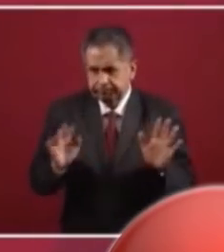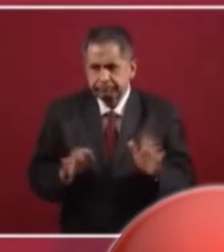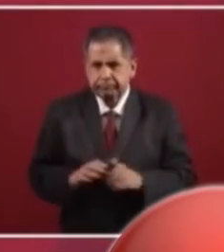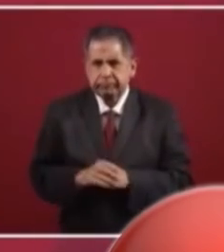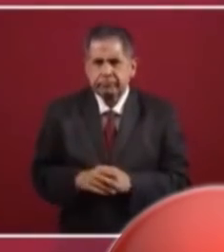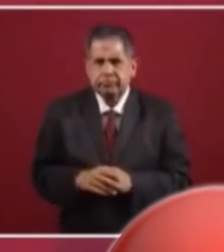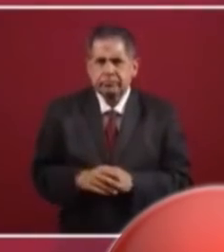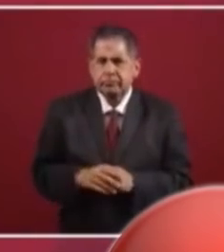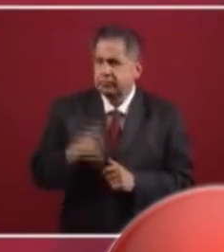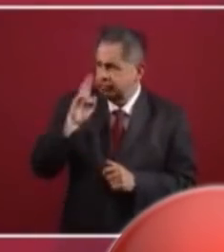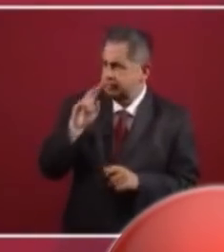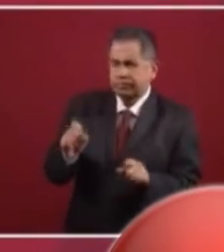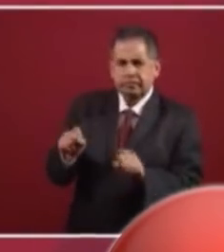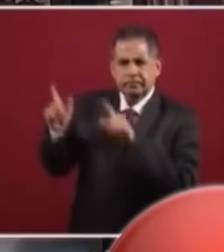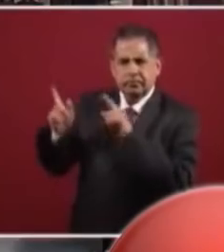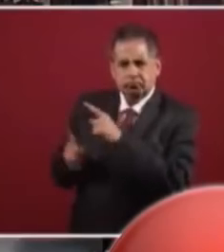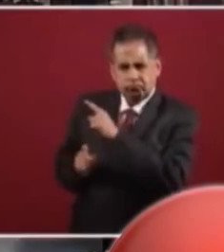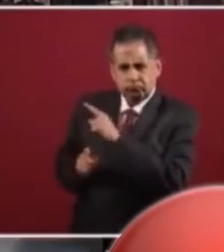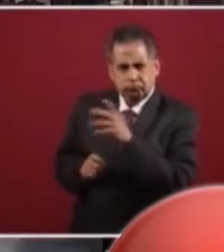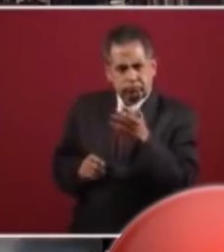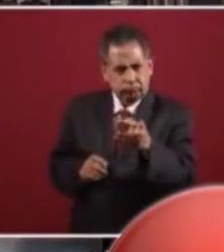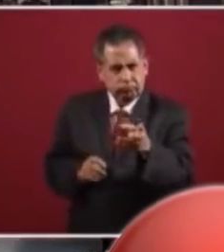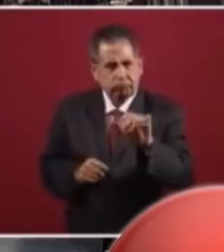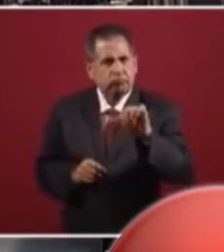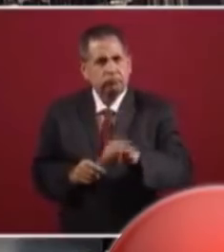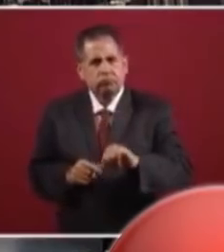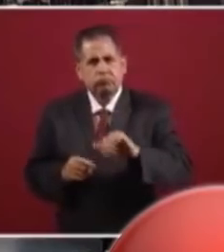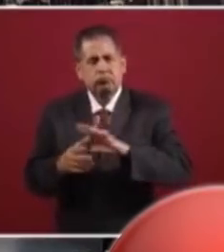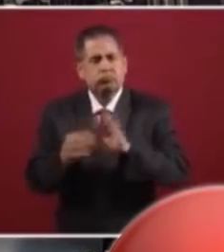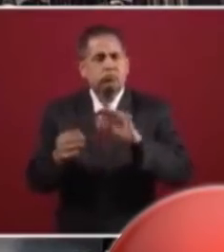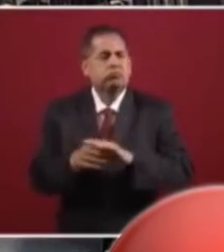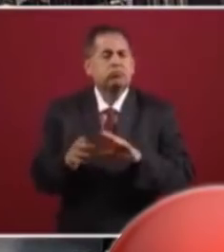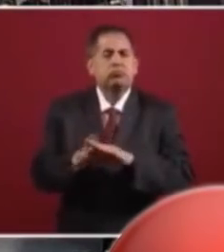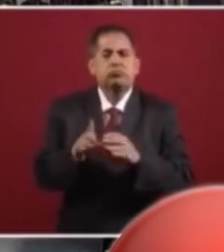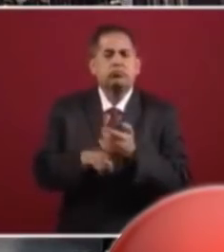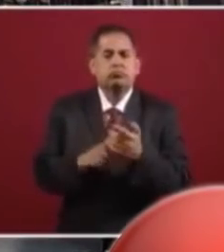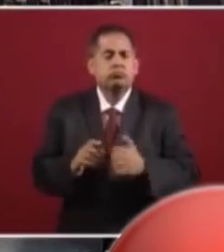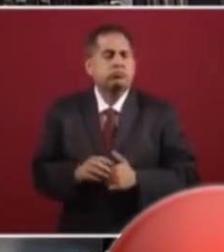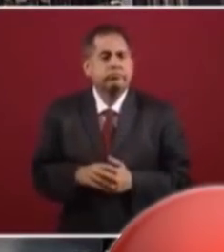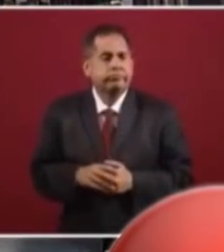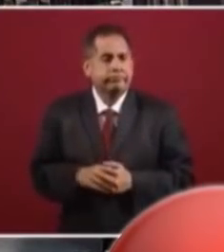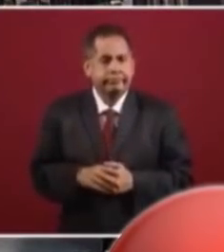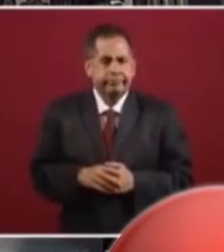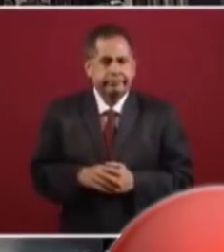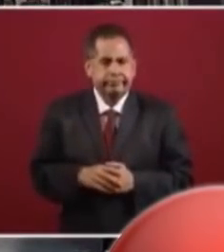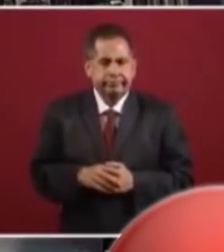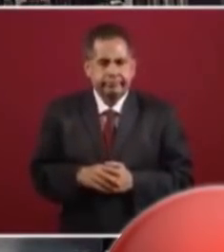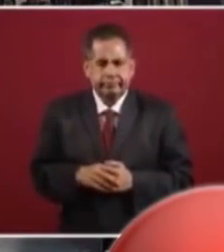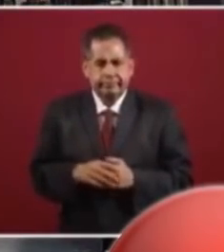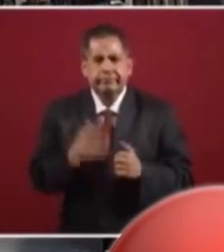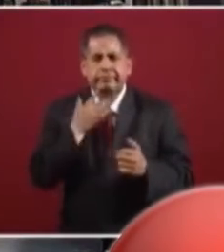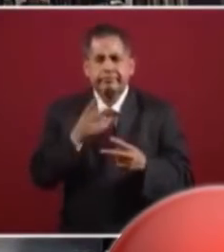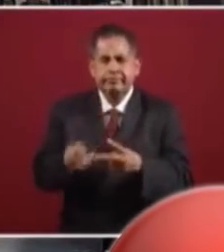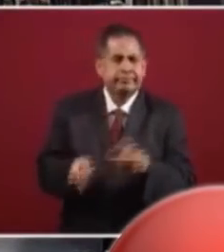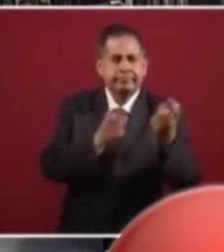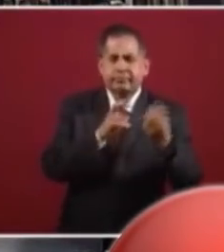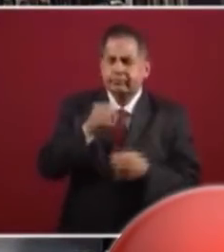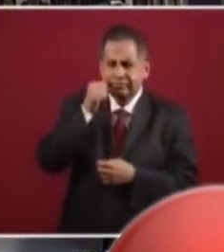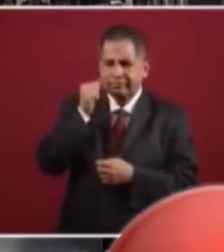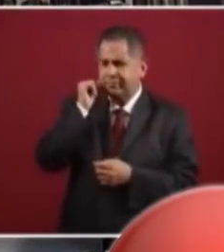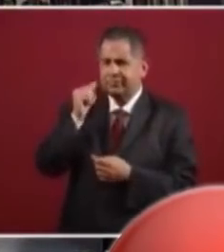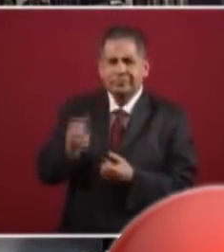qué no ponen la lámina de hoy de cómo estuvo el robo de combustible